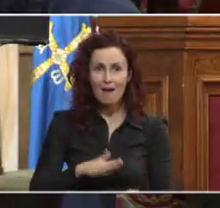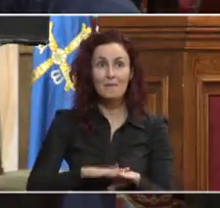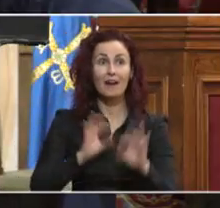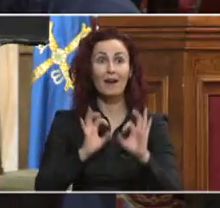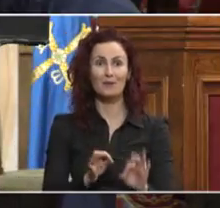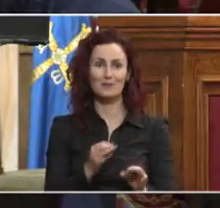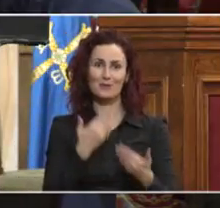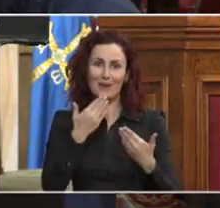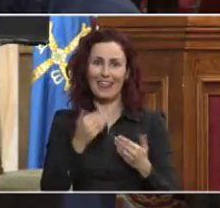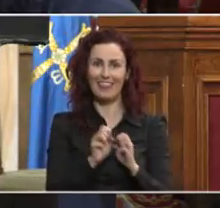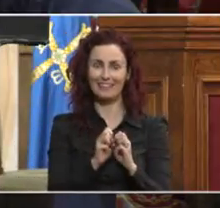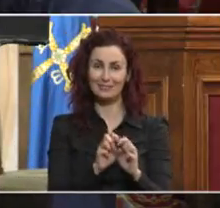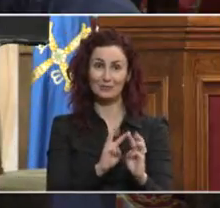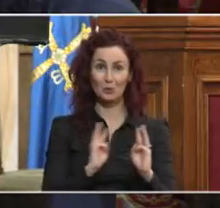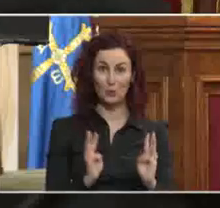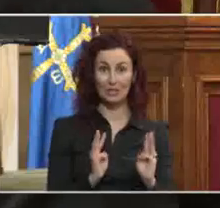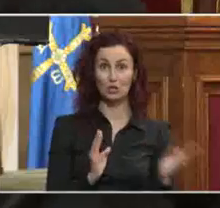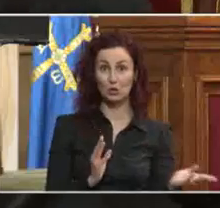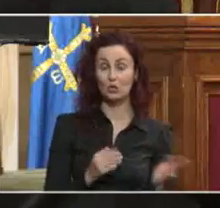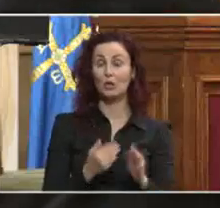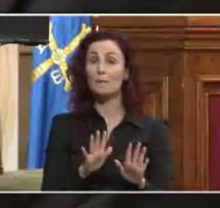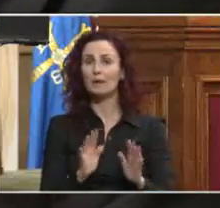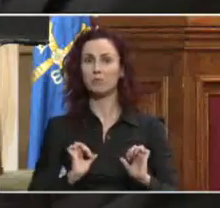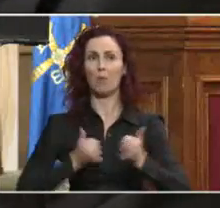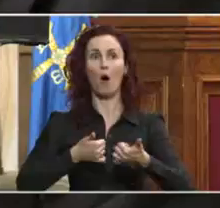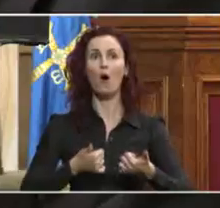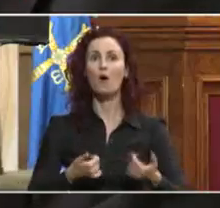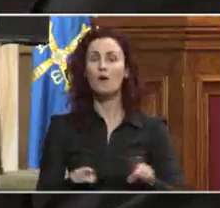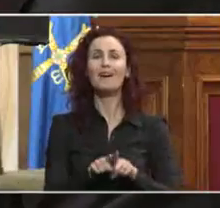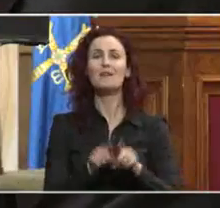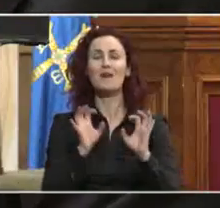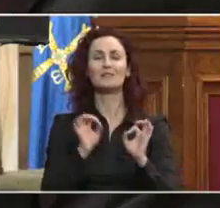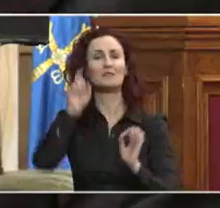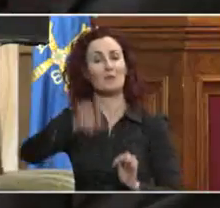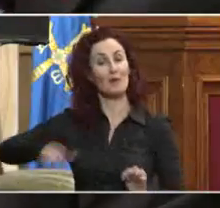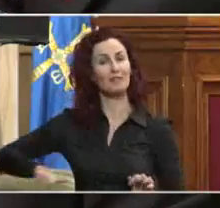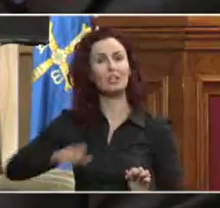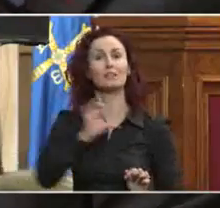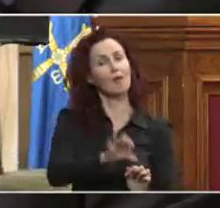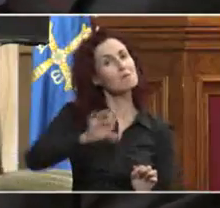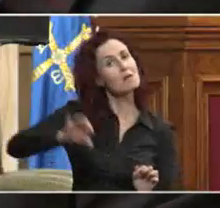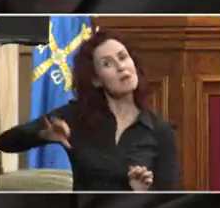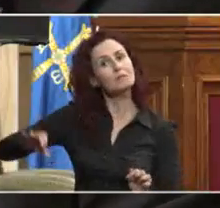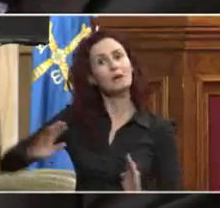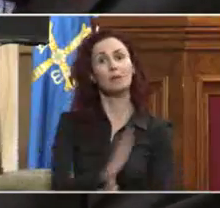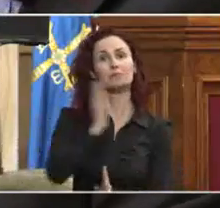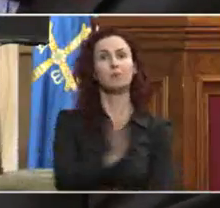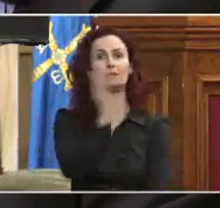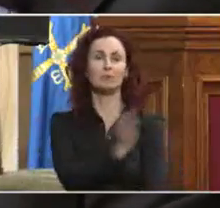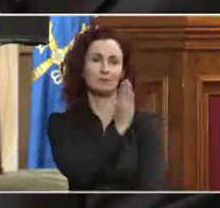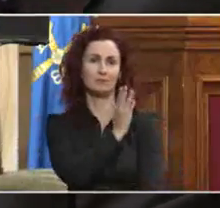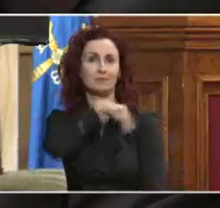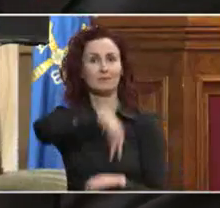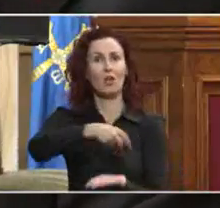afamados intérpretes de la obra de Mastropiero. Pero ahora vamos a empezar ya la lista de profesores que van a ir desfilando por el atril